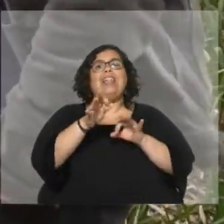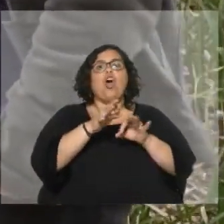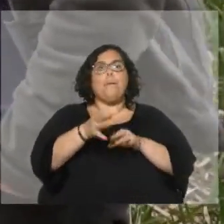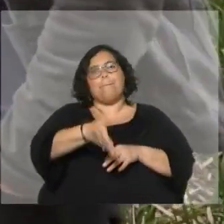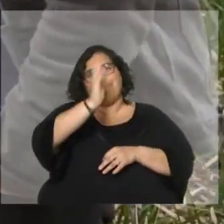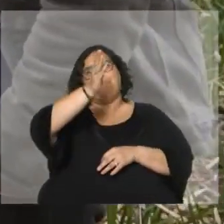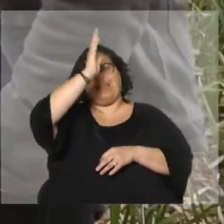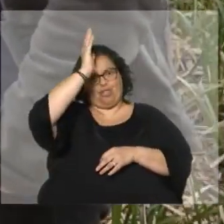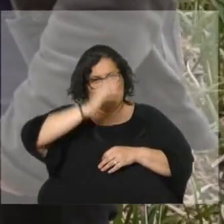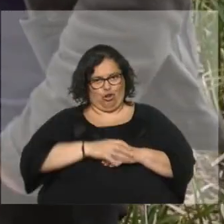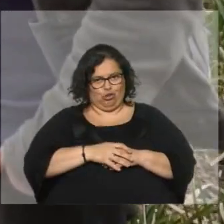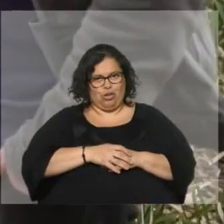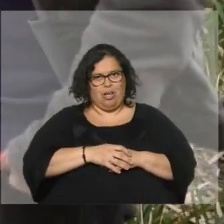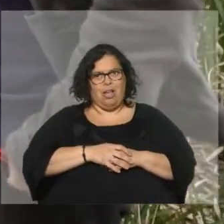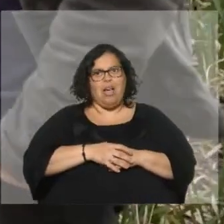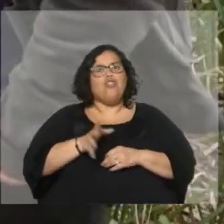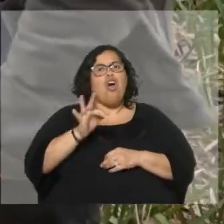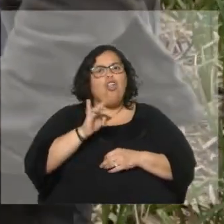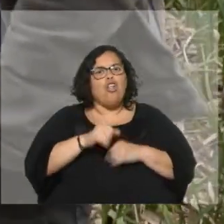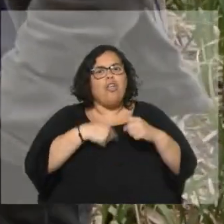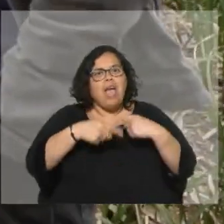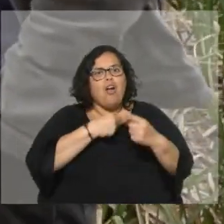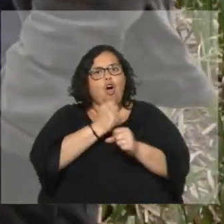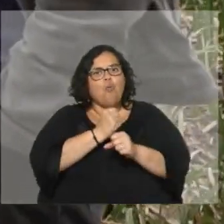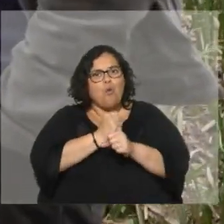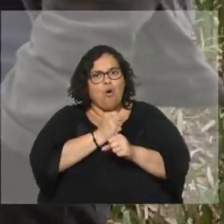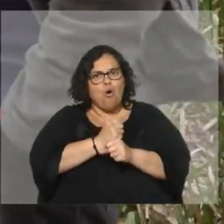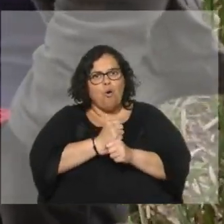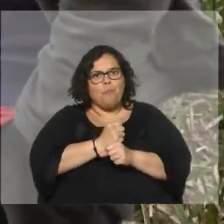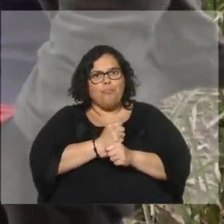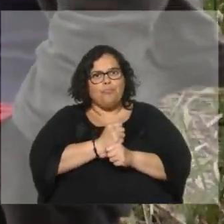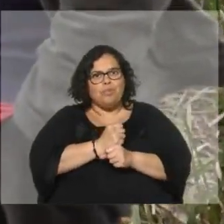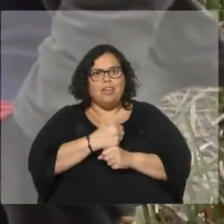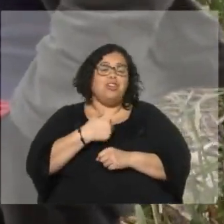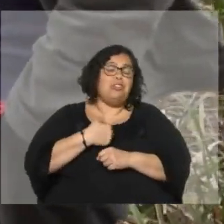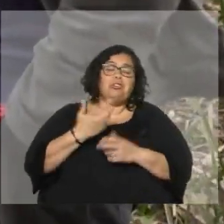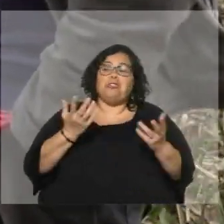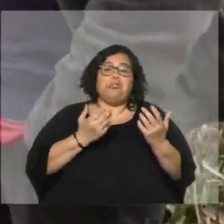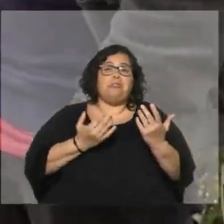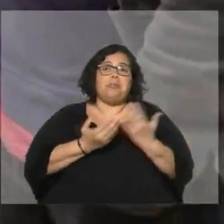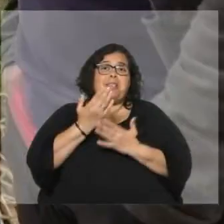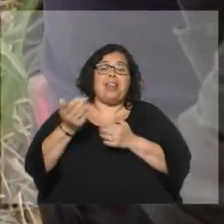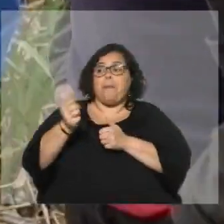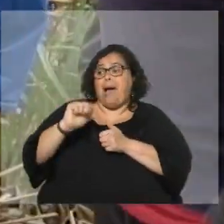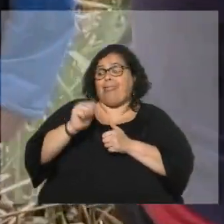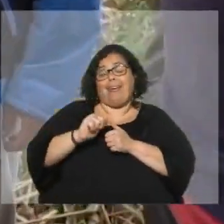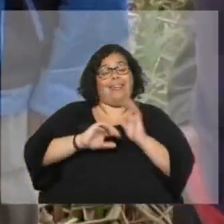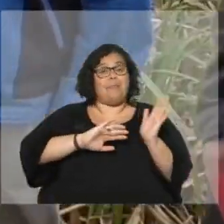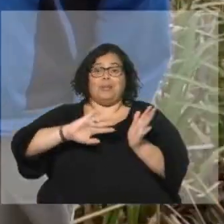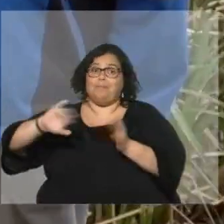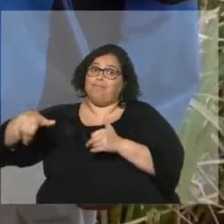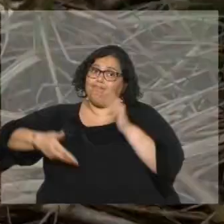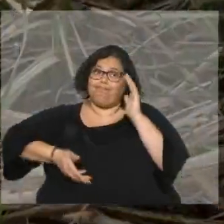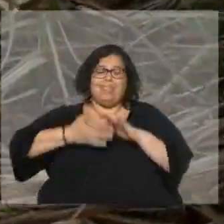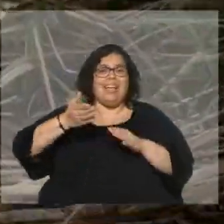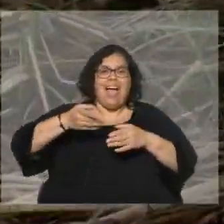¿Cómo es la rutina de cada día? La rutina es la misma. Tomar unos mates y después meterse para adentro, arriba los